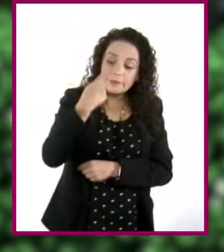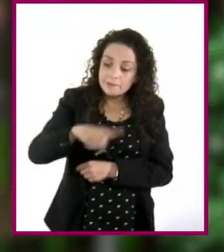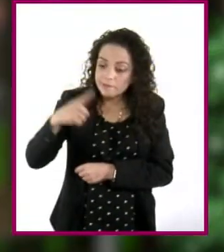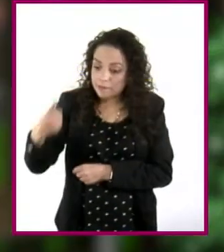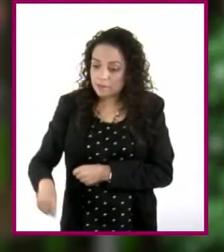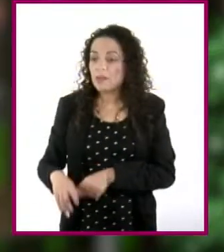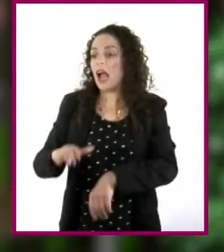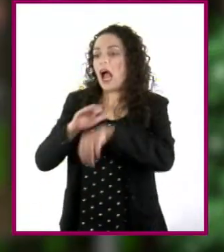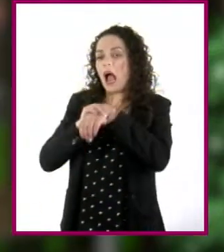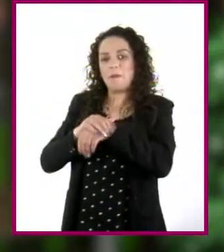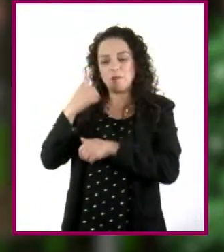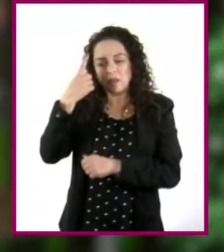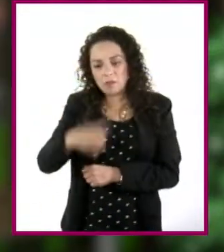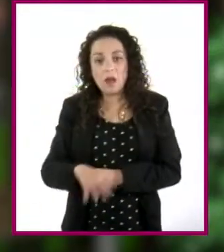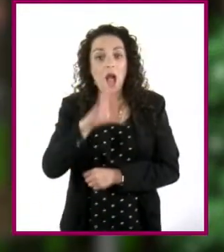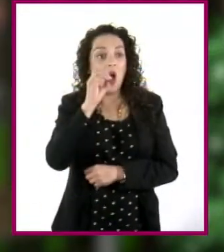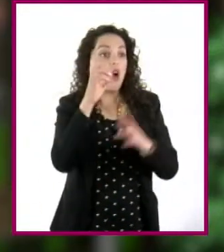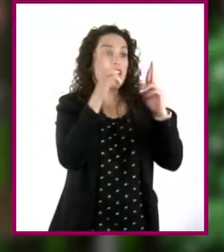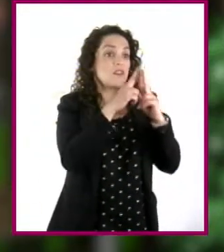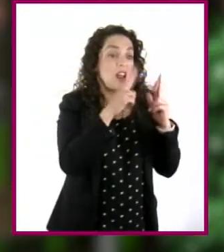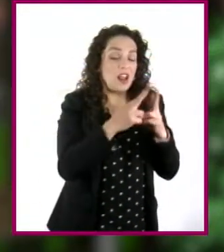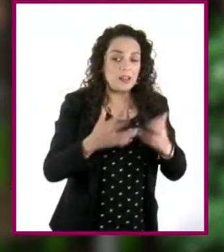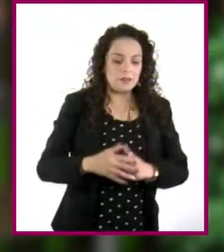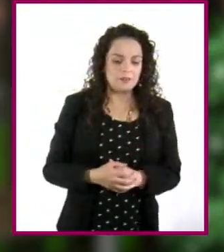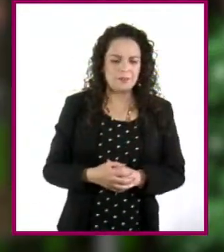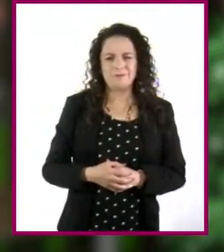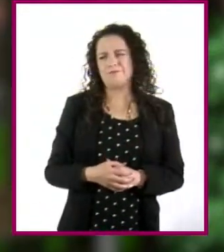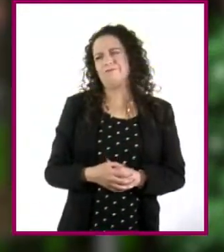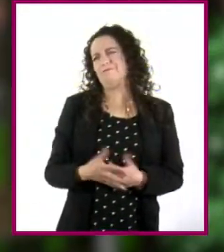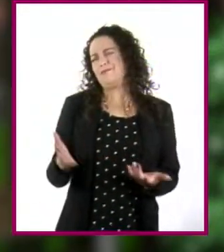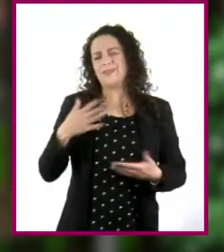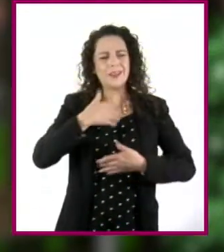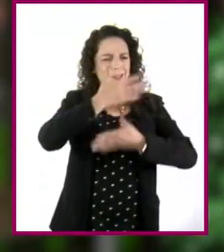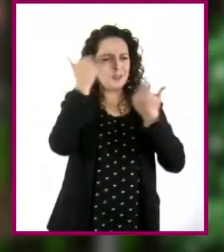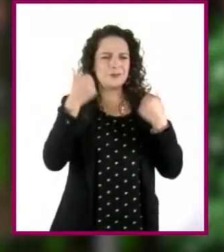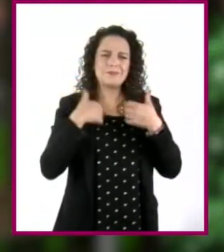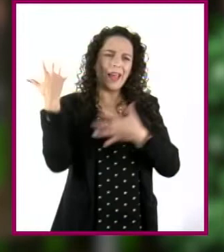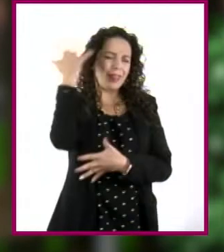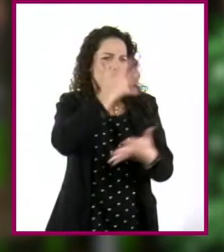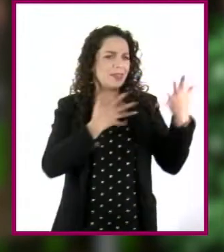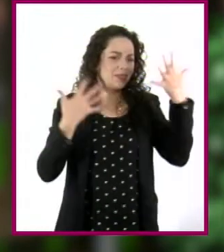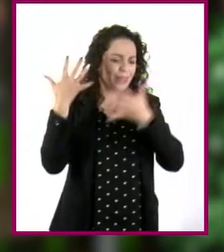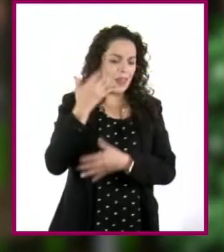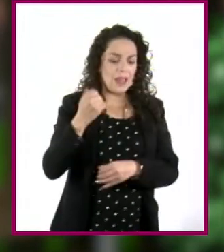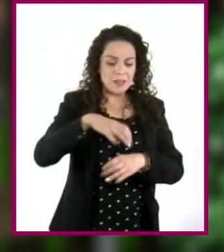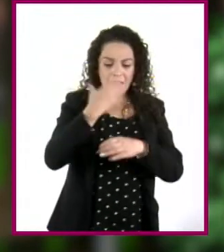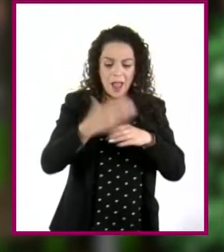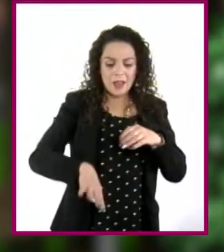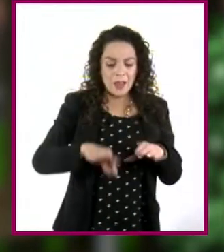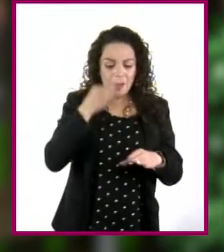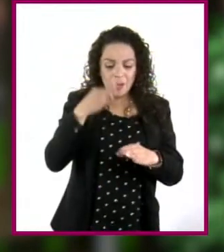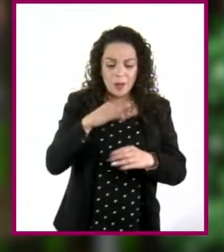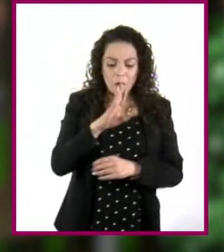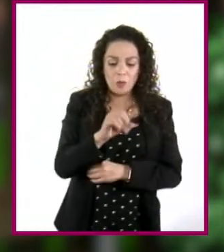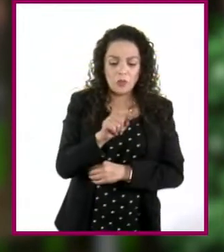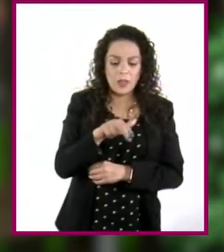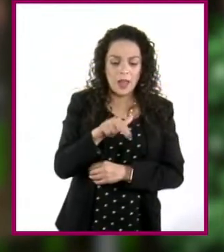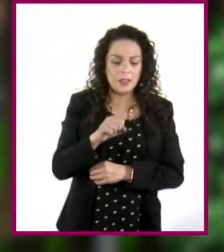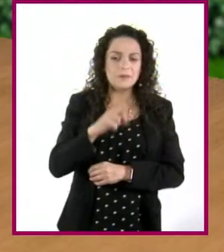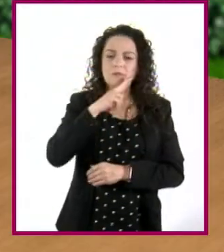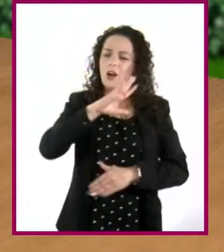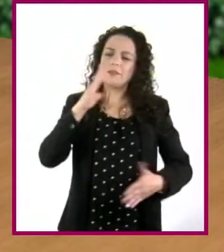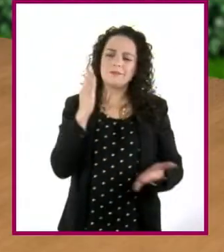religiones. Ay, no sé, Lu, ya me confundiste más. Y ya se me acabaron las botanas. Yo creo que aquí la dejamos por